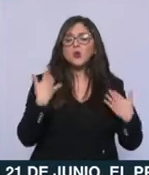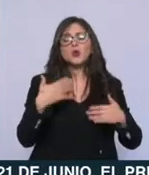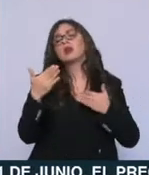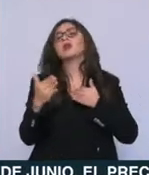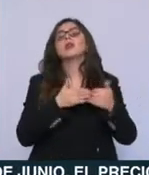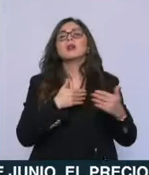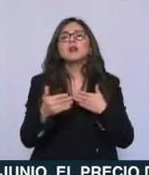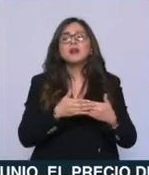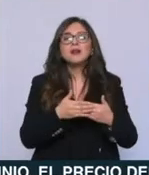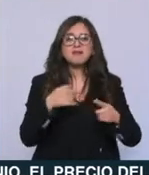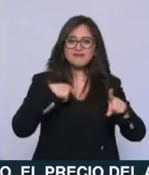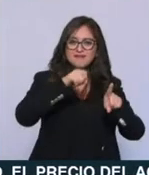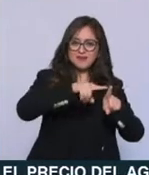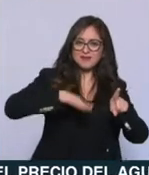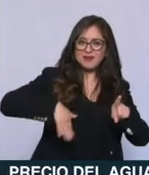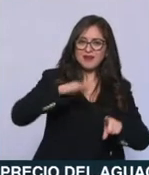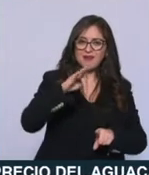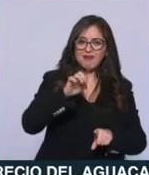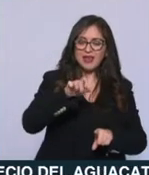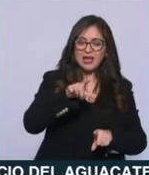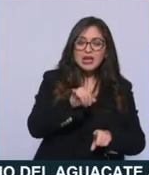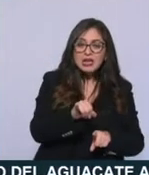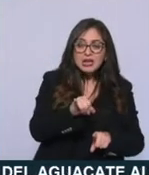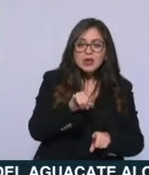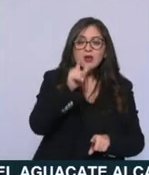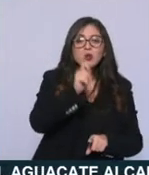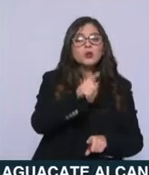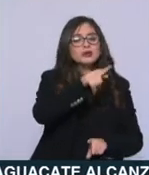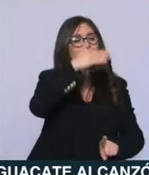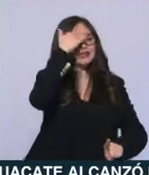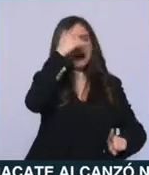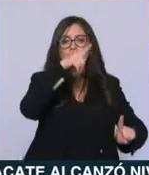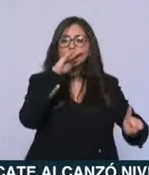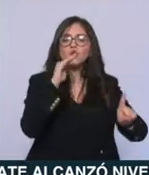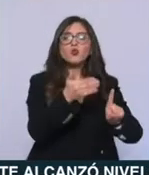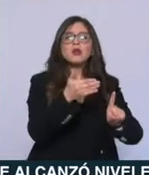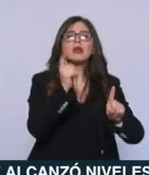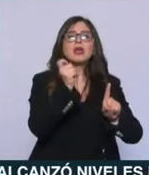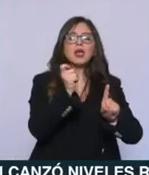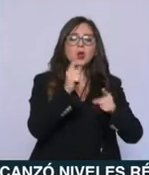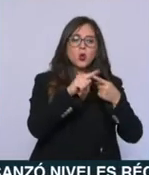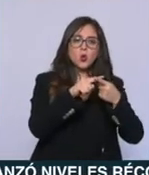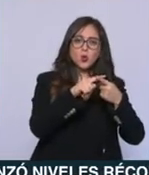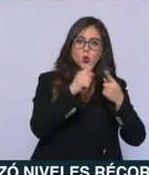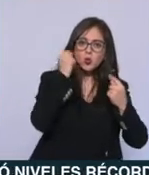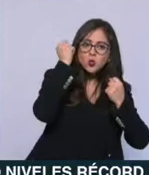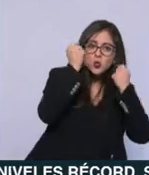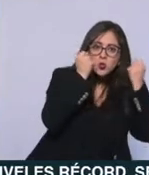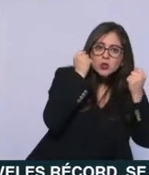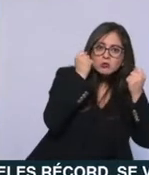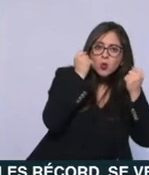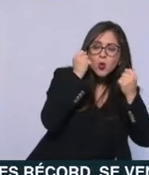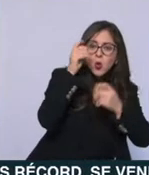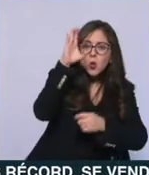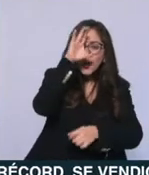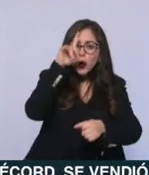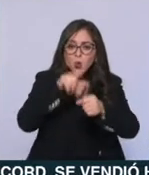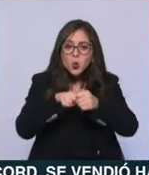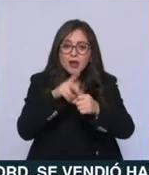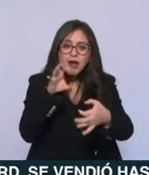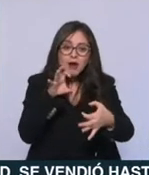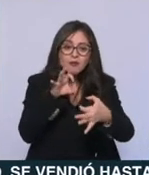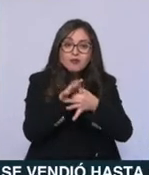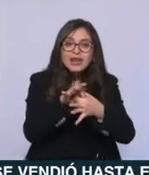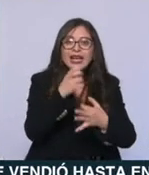como tú dices, Feli, porque diste, como se dice, en el clavo, esa unión entre turismo y cultura es lo que tenemos que